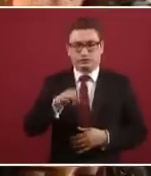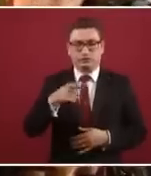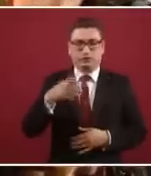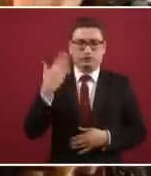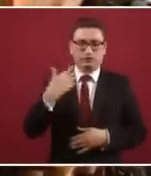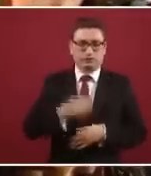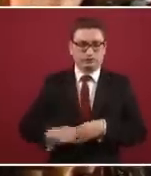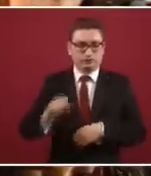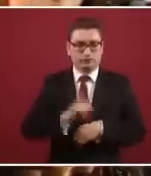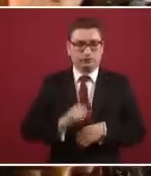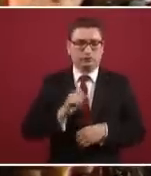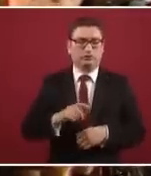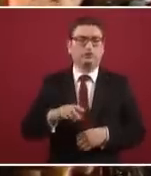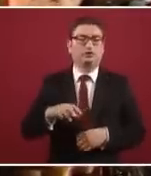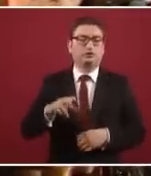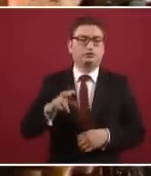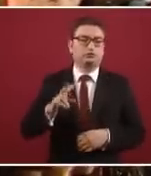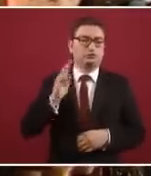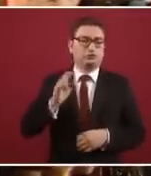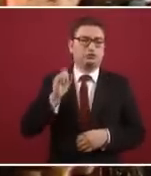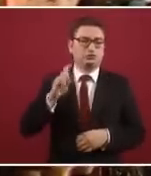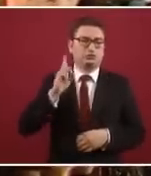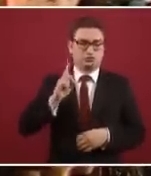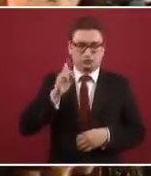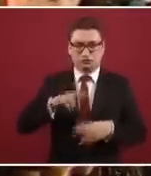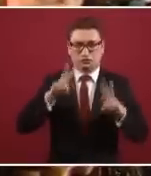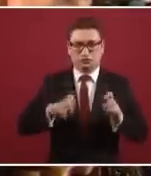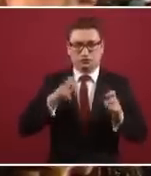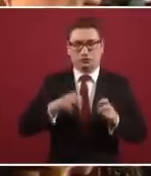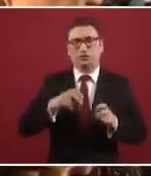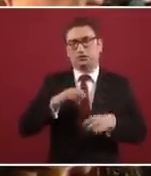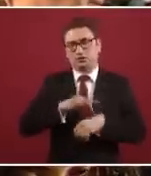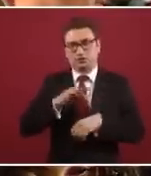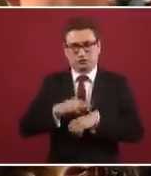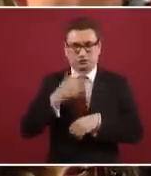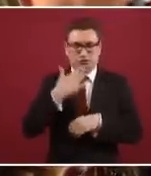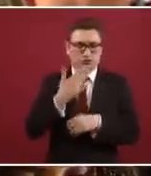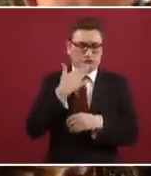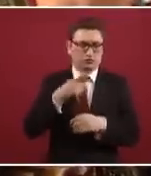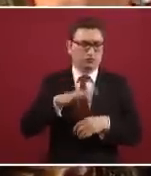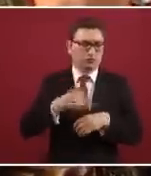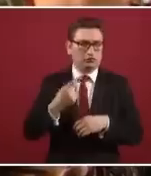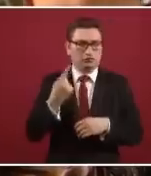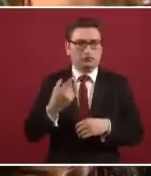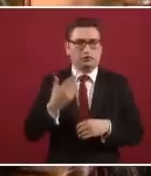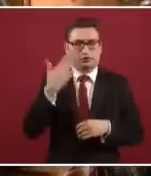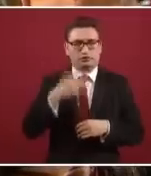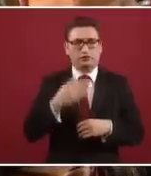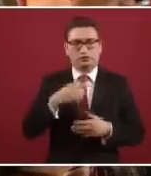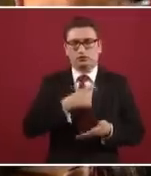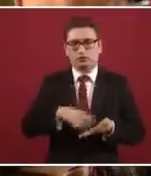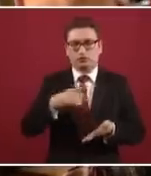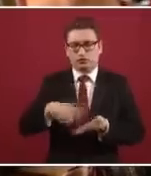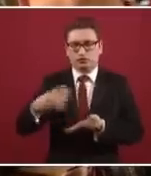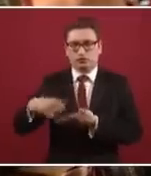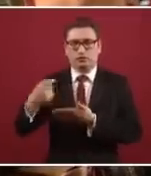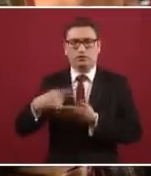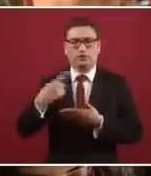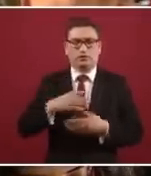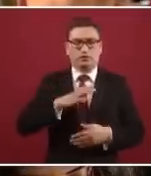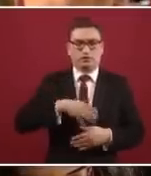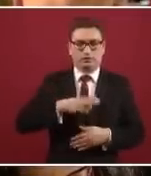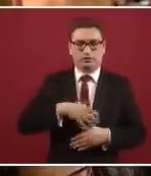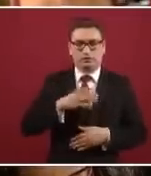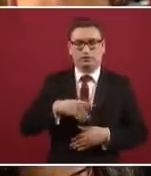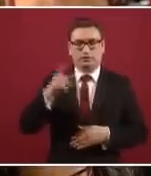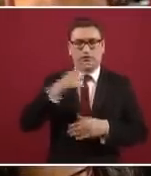nos dio buenas noticias sobre temas médicos por la adquisición de medicamentos para el cáncer en Francia,